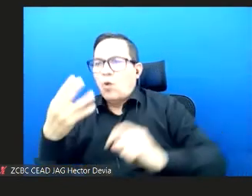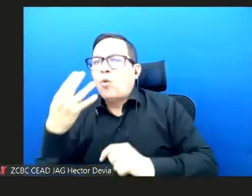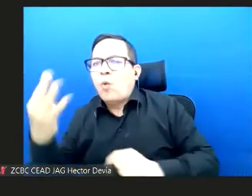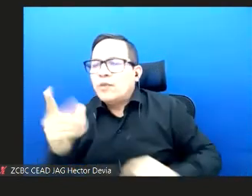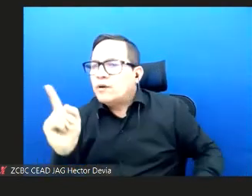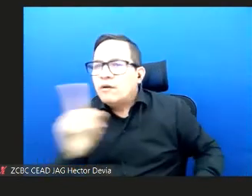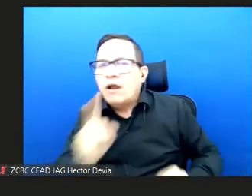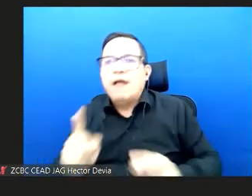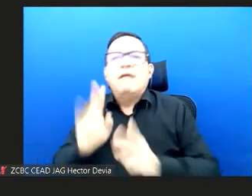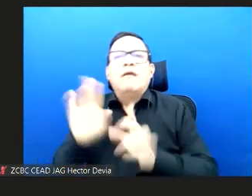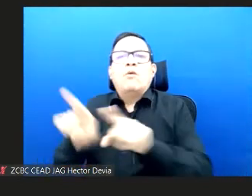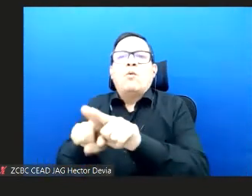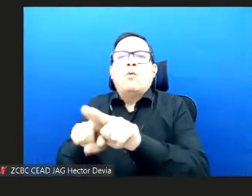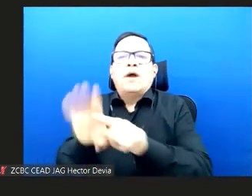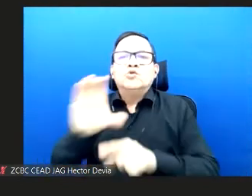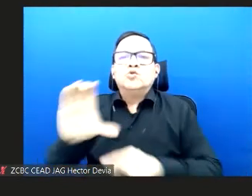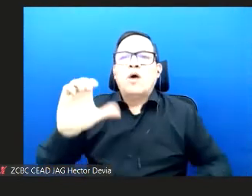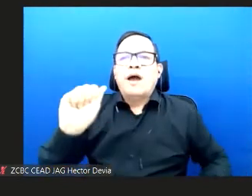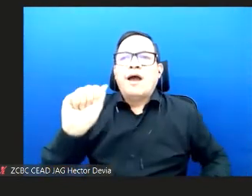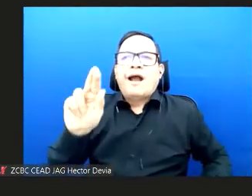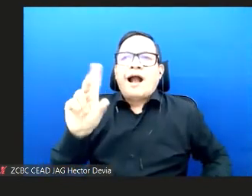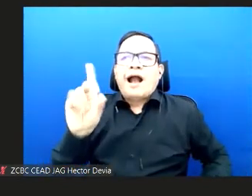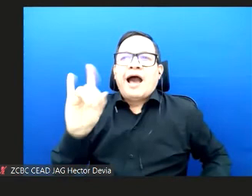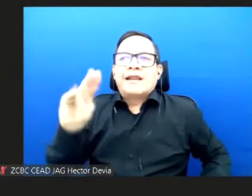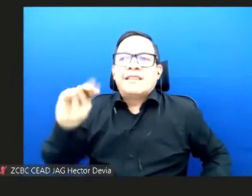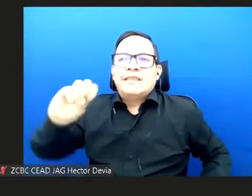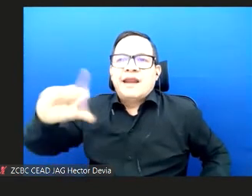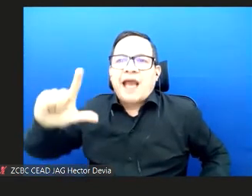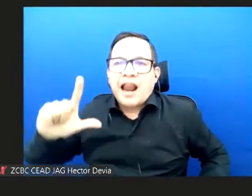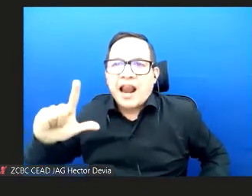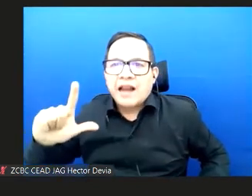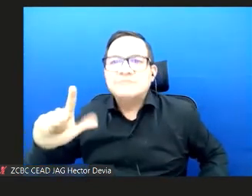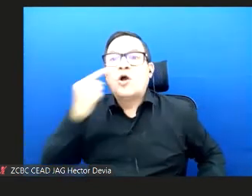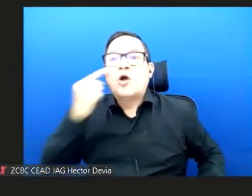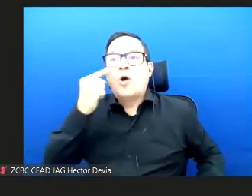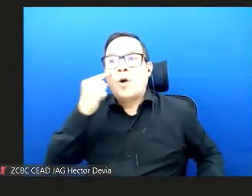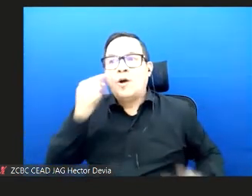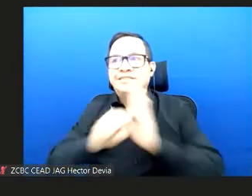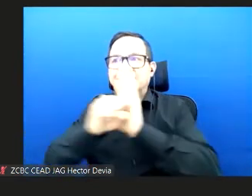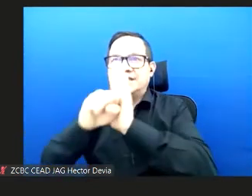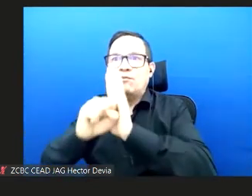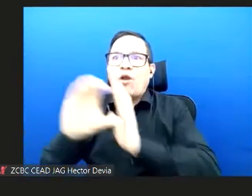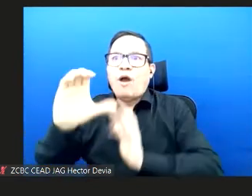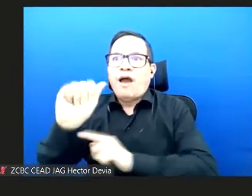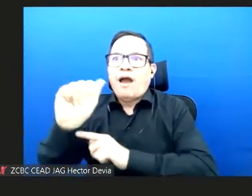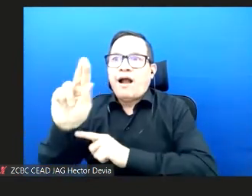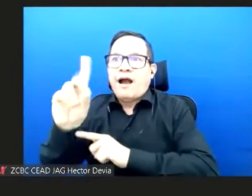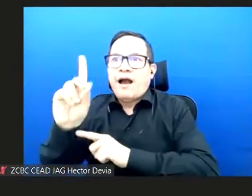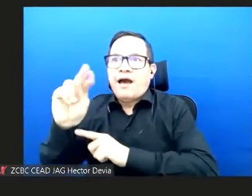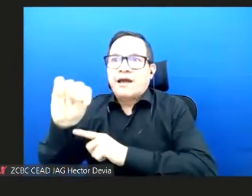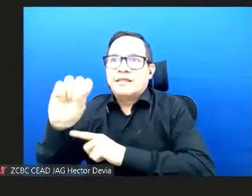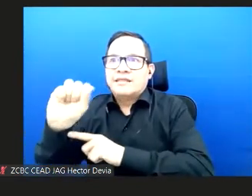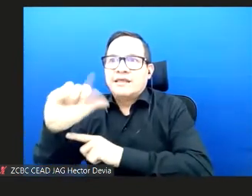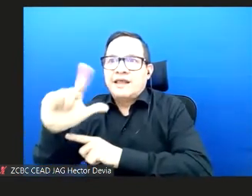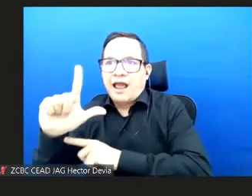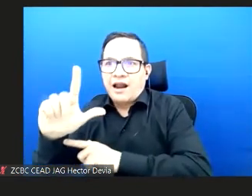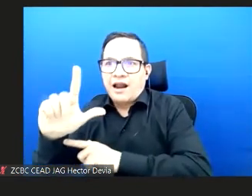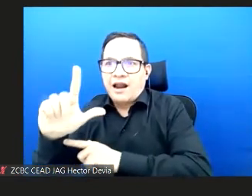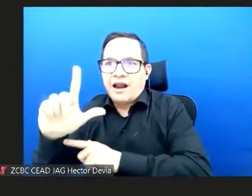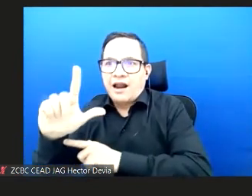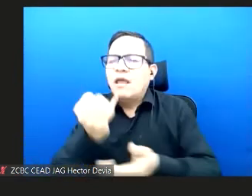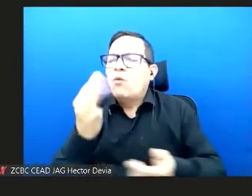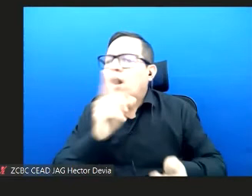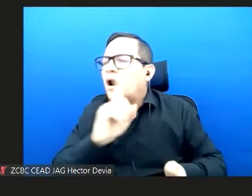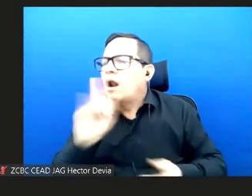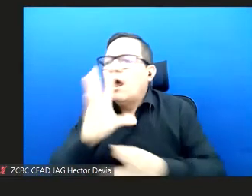conjunto, que es C, entre paréntesis, igual a 4. ¿Sí? Entonces, ese es el cardinal de un conjunto y pues nos van a